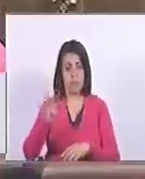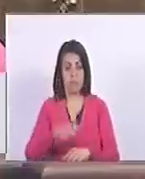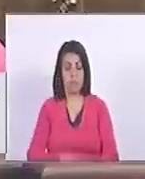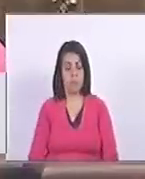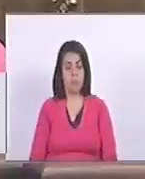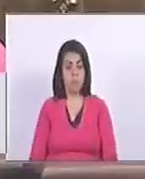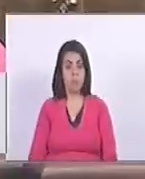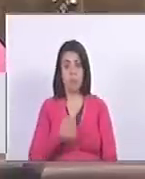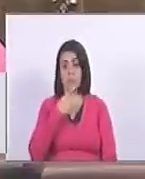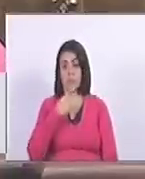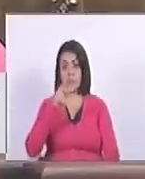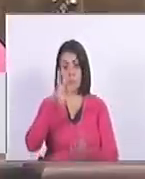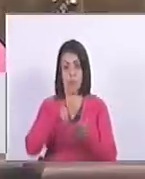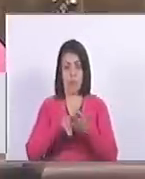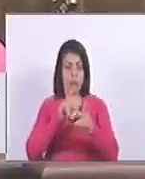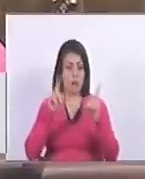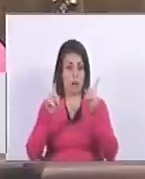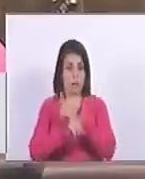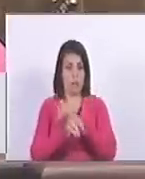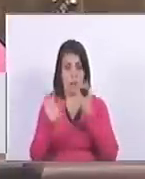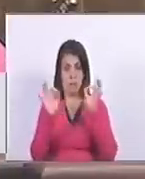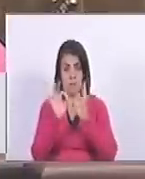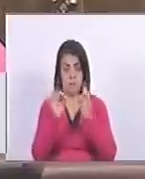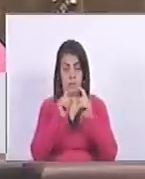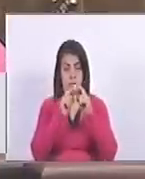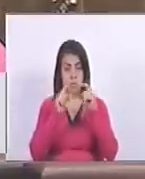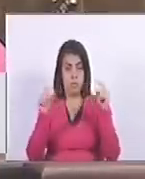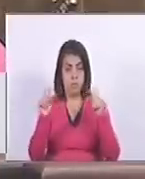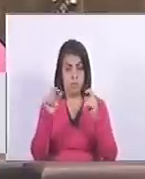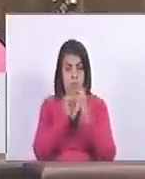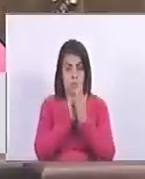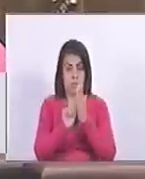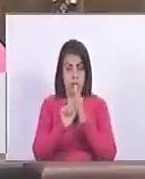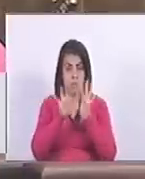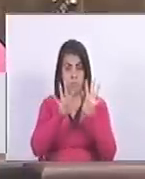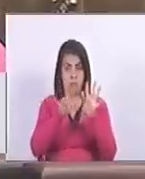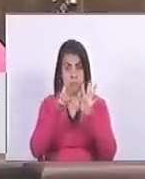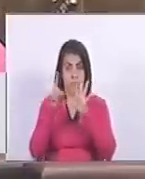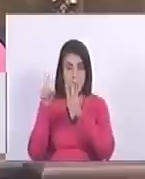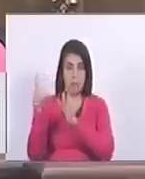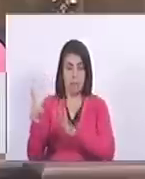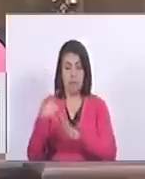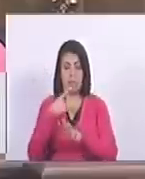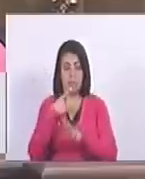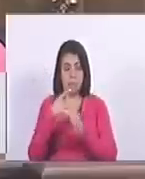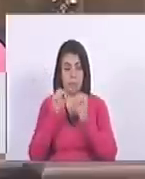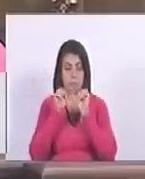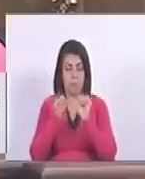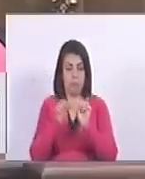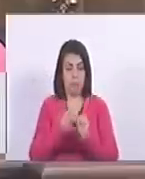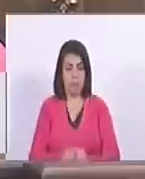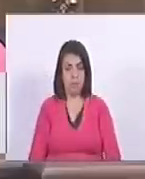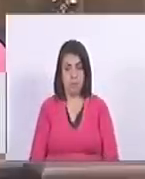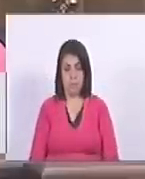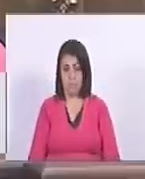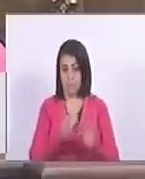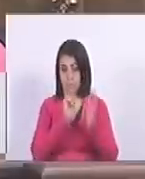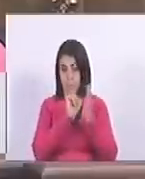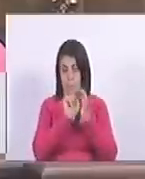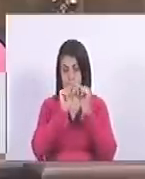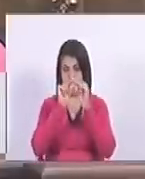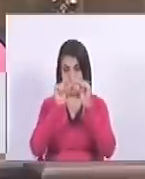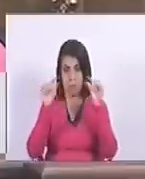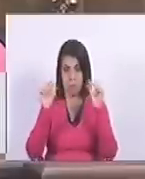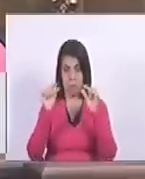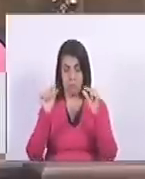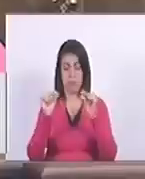34. Se propone aprobar sin modificación el epígrafe del artículo 16, el cual queda redactado en los siguientes términos.